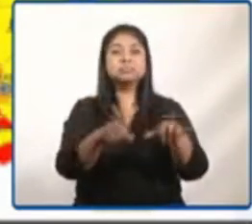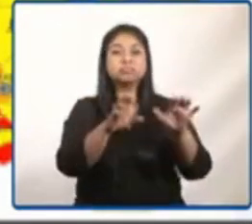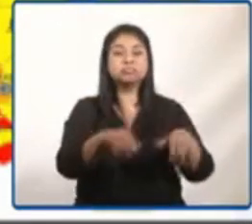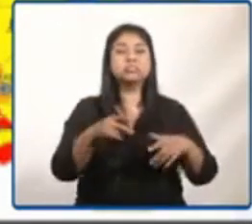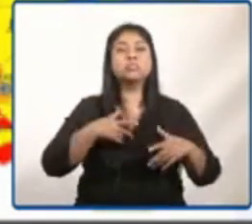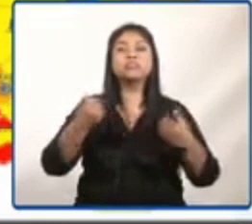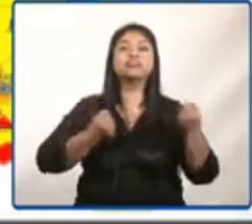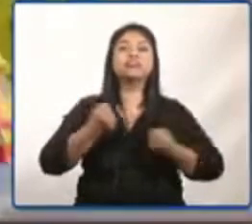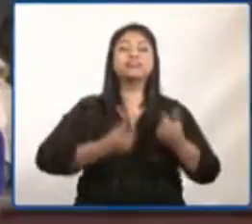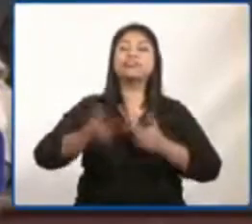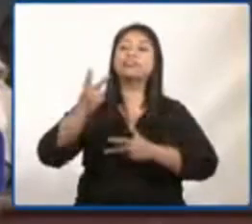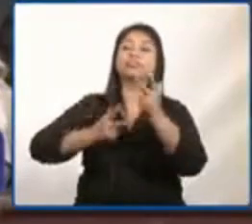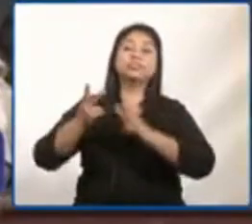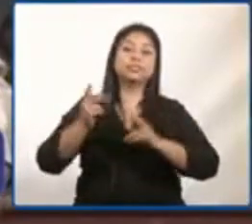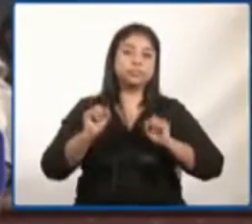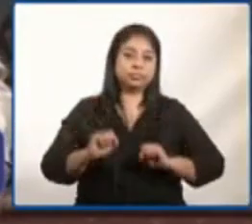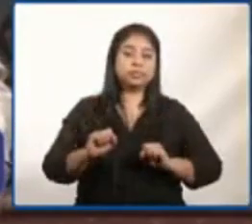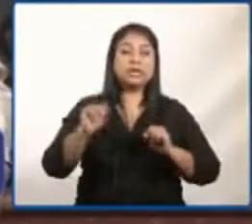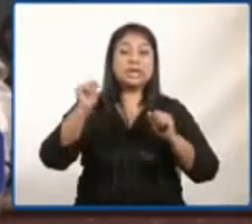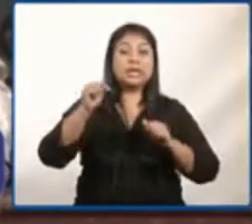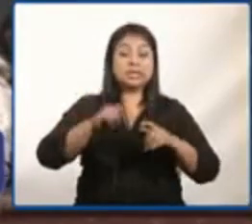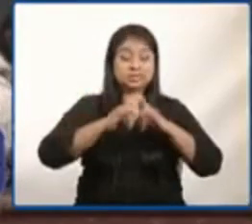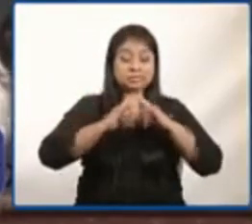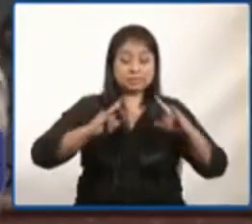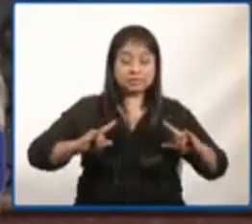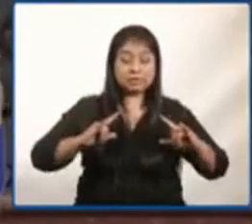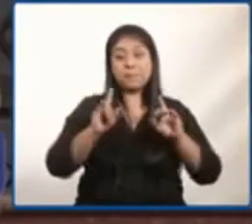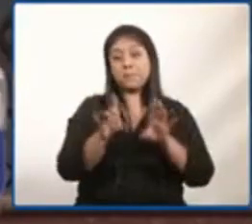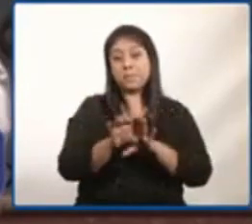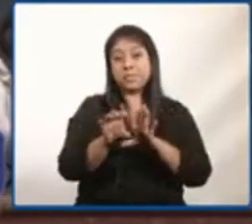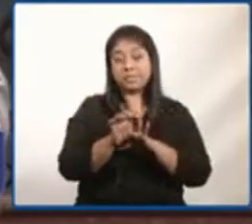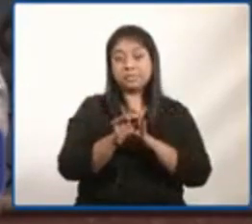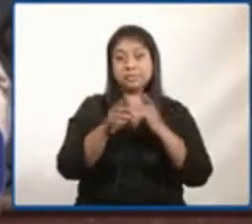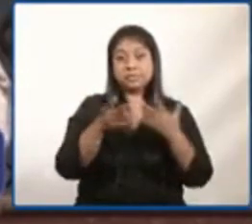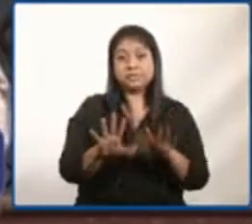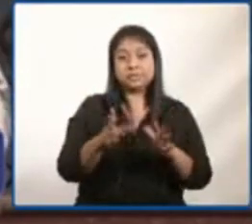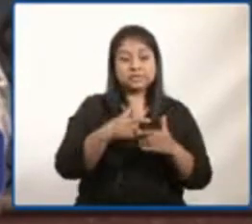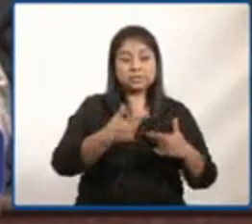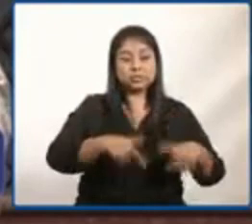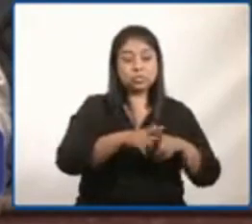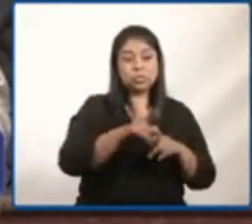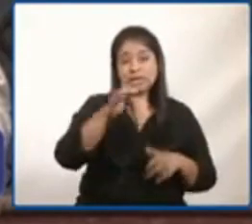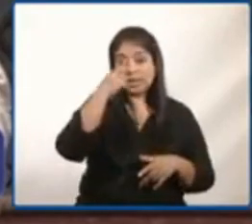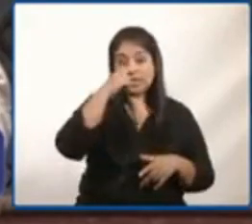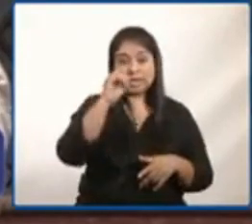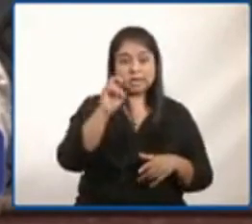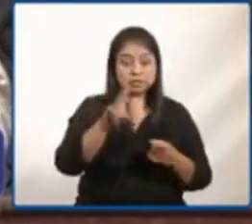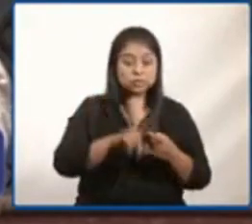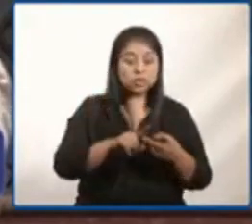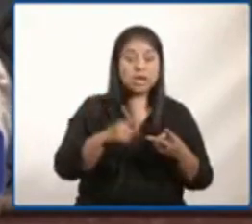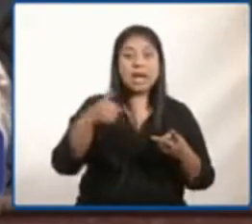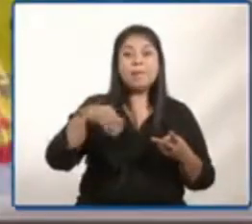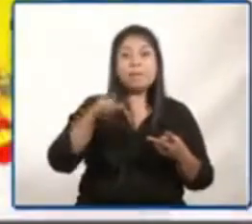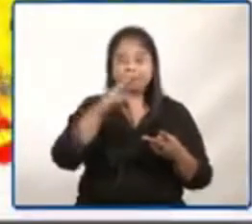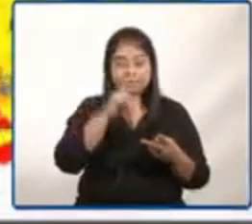a circular. En estos campamentos, y por ejemplo que estarán ubicados como en el Store, el Remate,